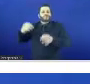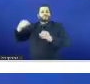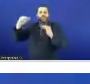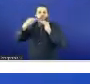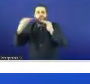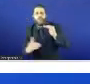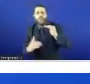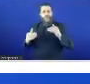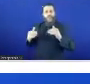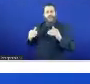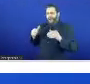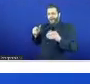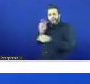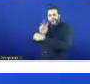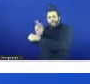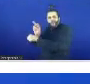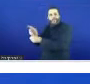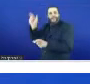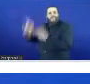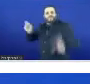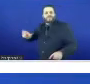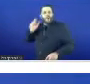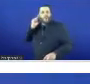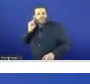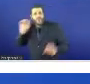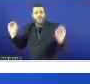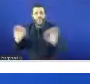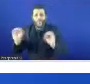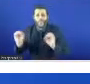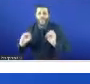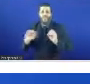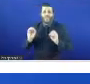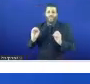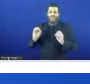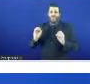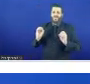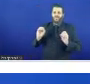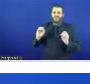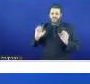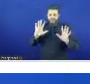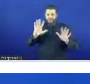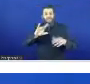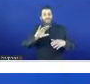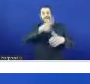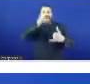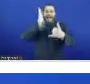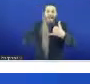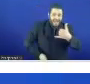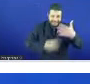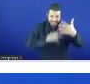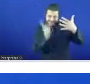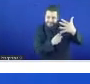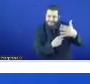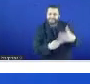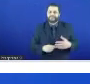a las mujeres y a las niñas. Por último, no quiero decir que es lo de menor